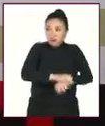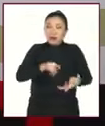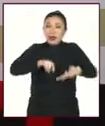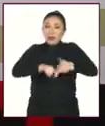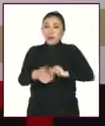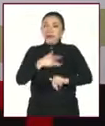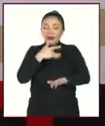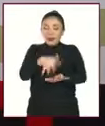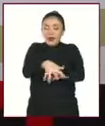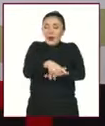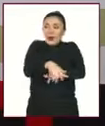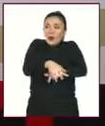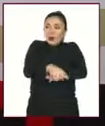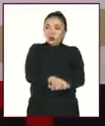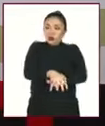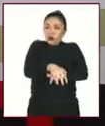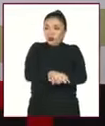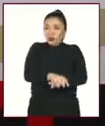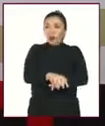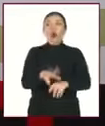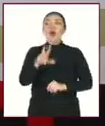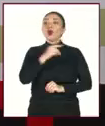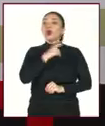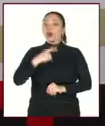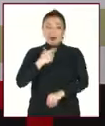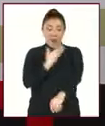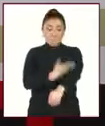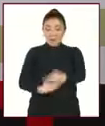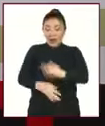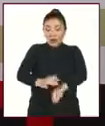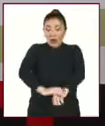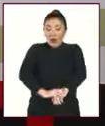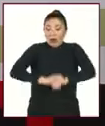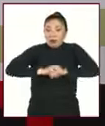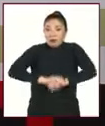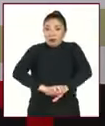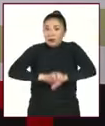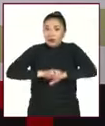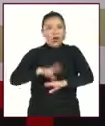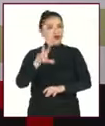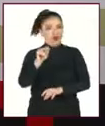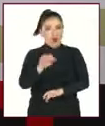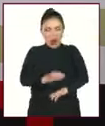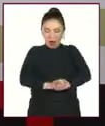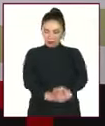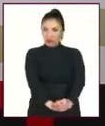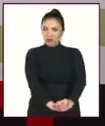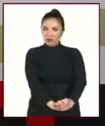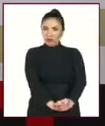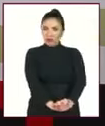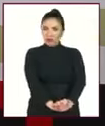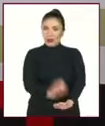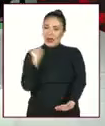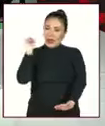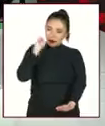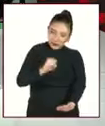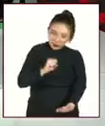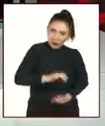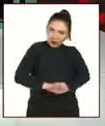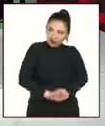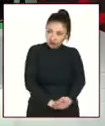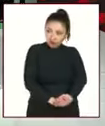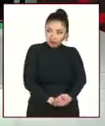hacer compresiones. No es doblando los brazos, va a ser extendido y pues obviamente agachados, ¿no?